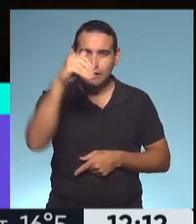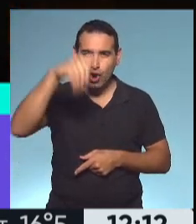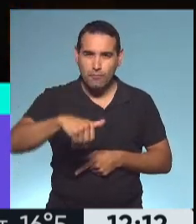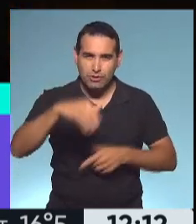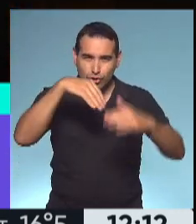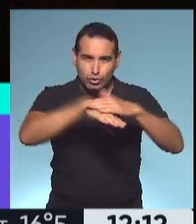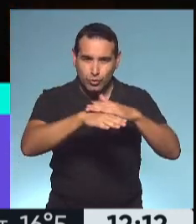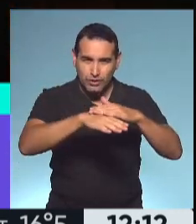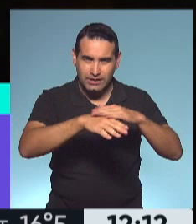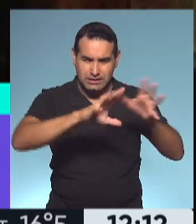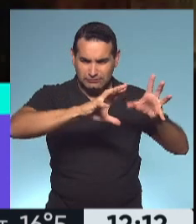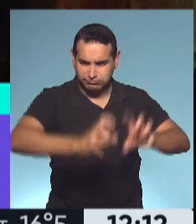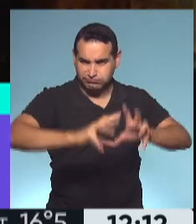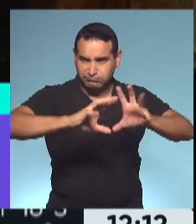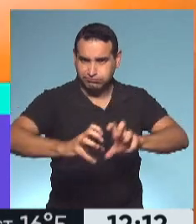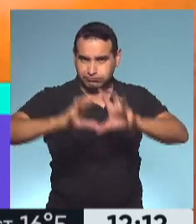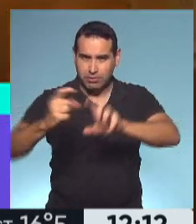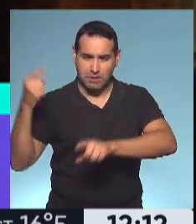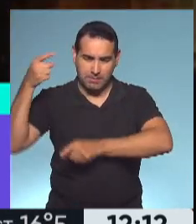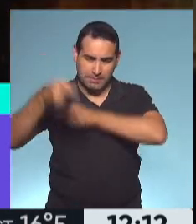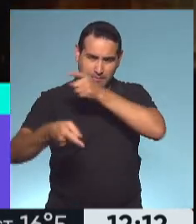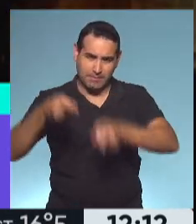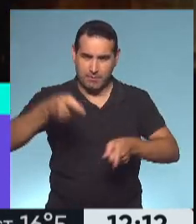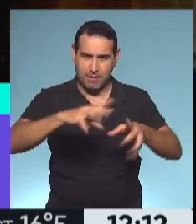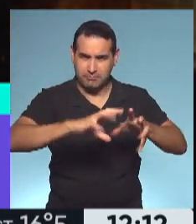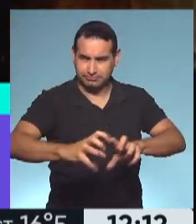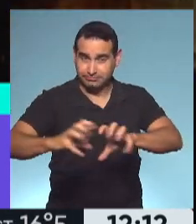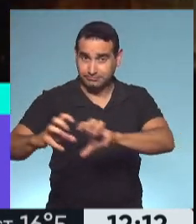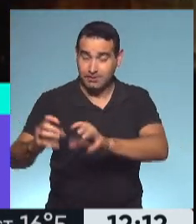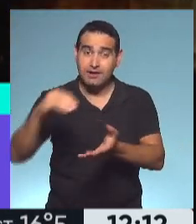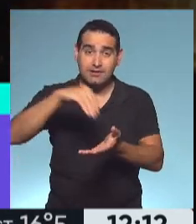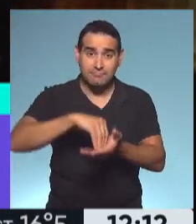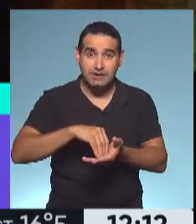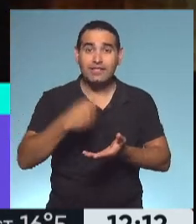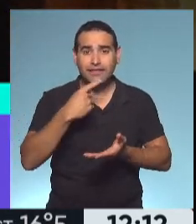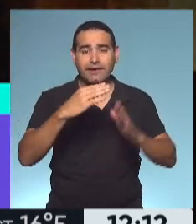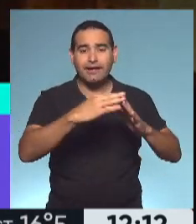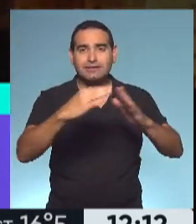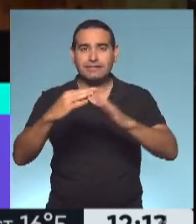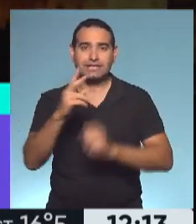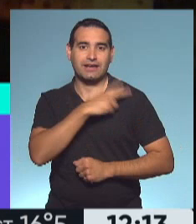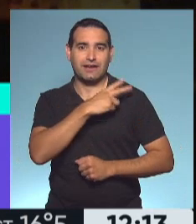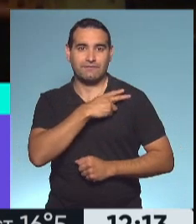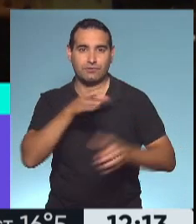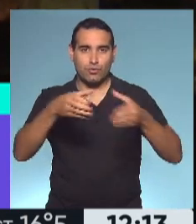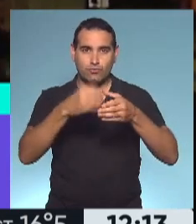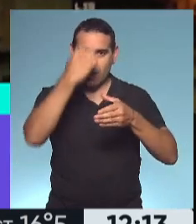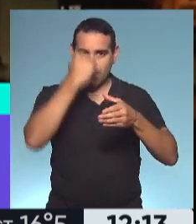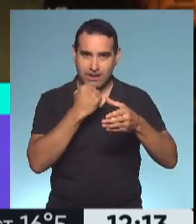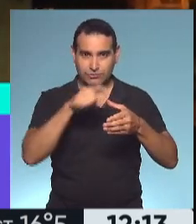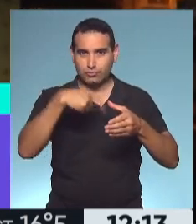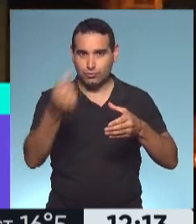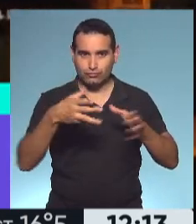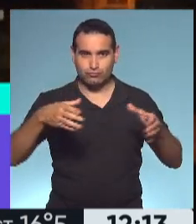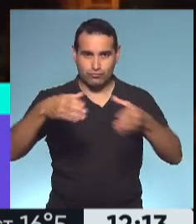túneles utilizados por el grupo armado palestino, además también de varias casas de comandantes de Hamas y de la Yihad